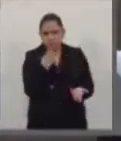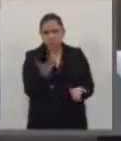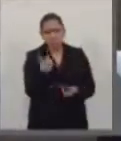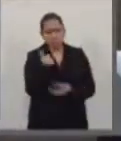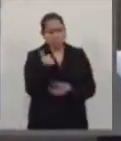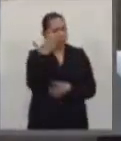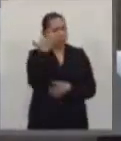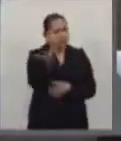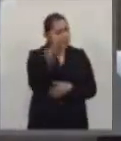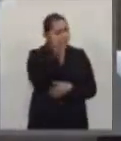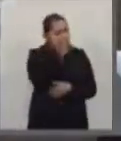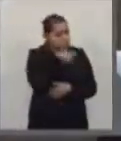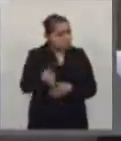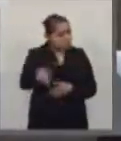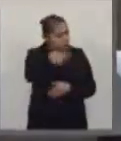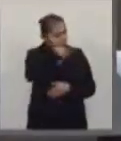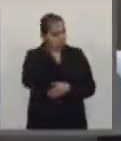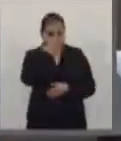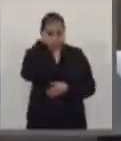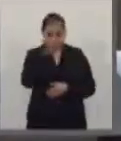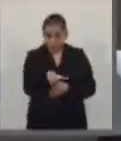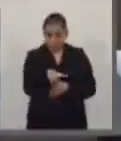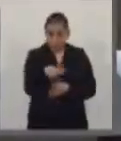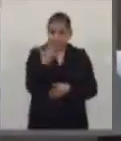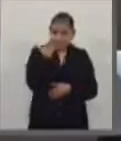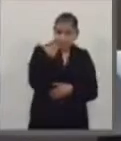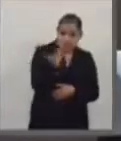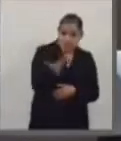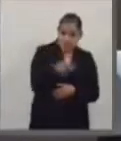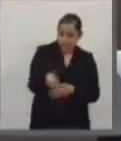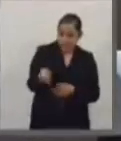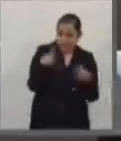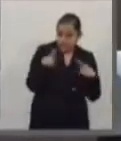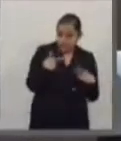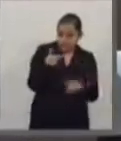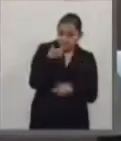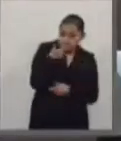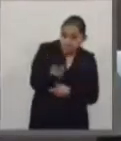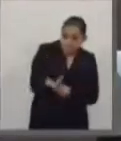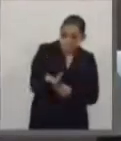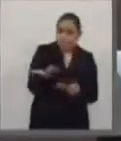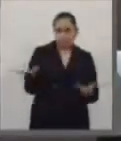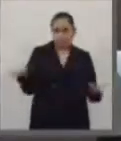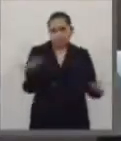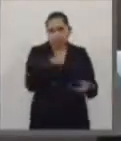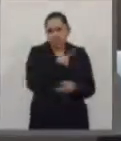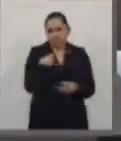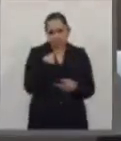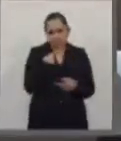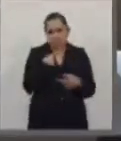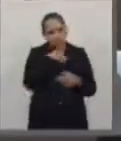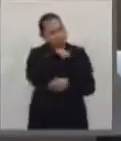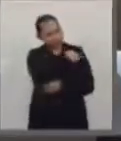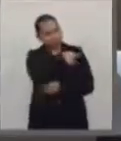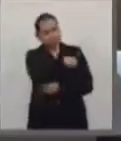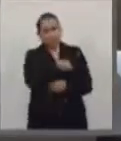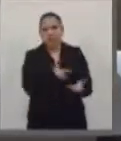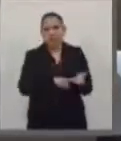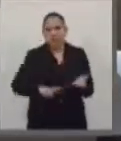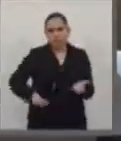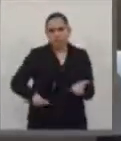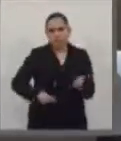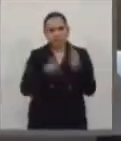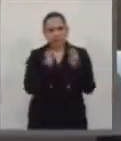queremos procurar el bienestar de la población, lo tramiten y esta Cámara exhorte al gobierno del estado de Chiapas que de